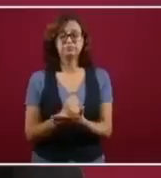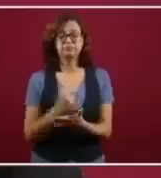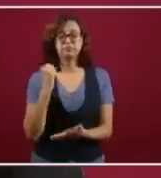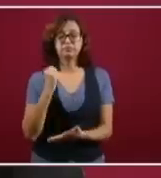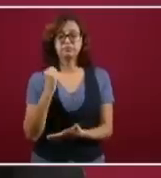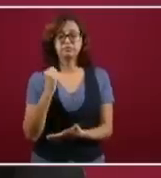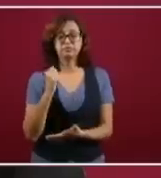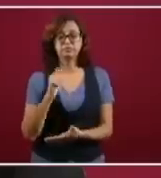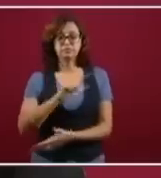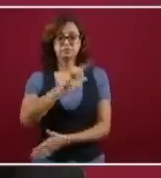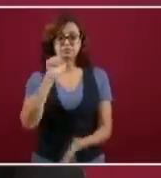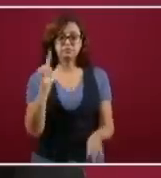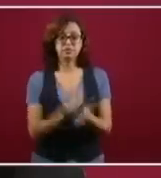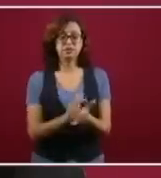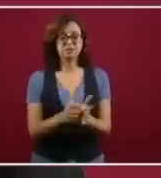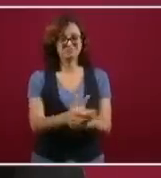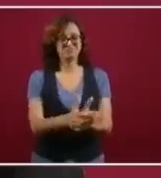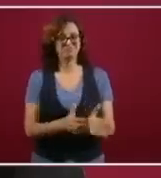lo de la ley de austeridad.